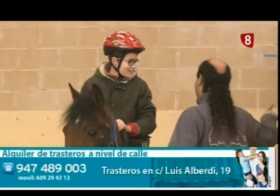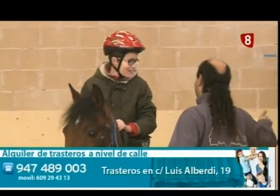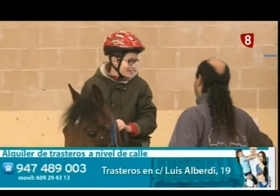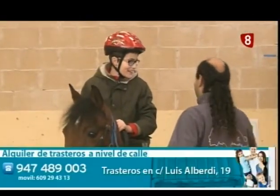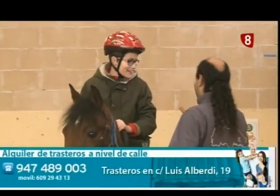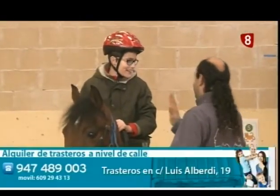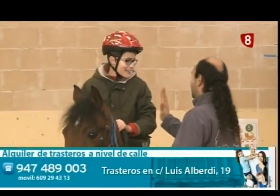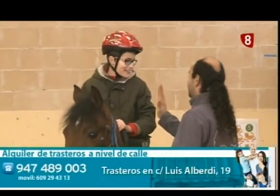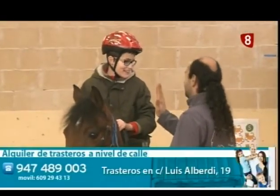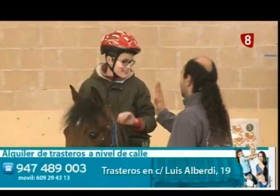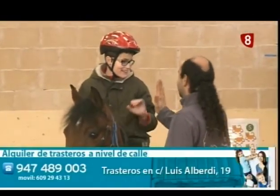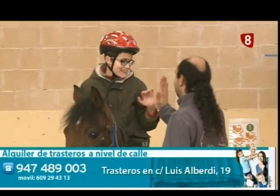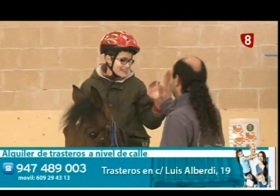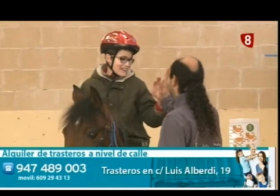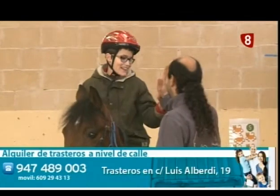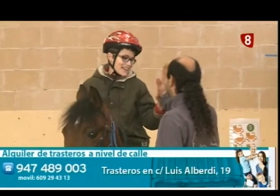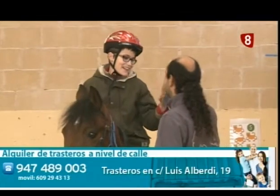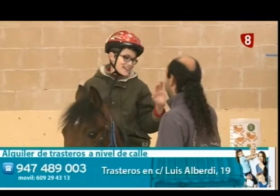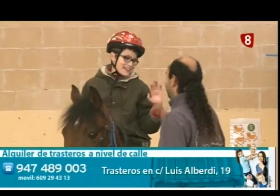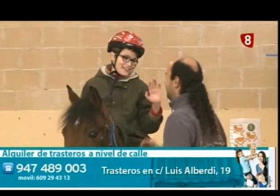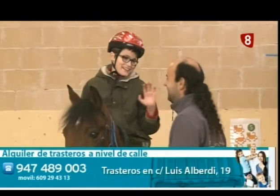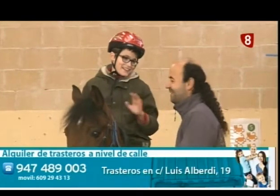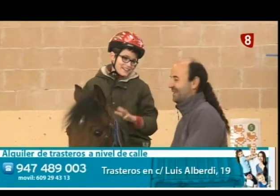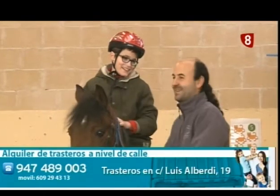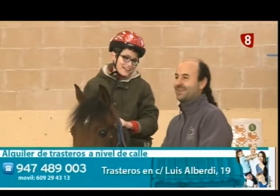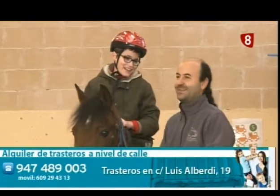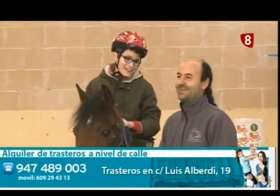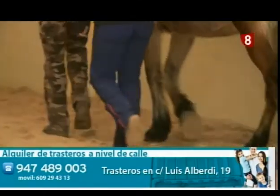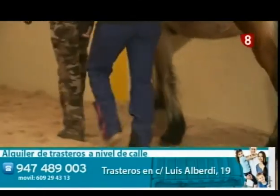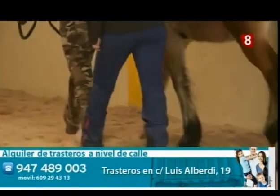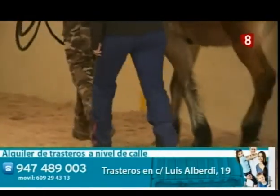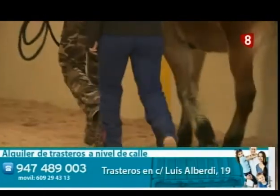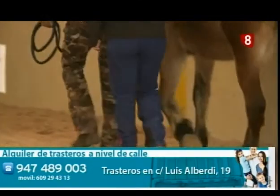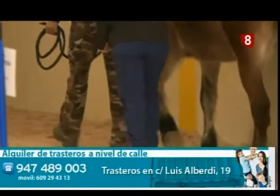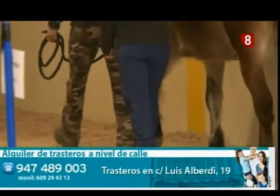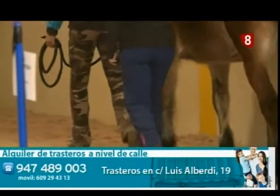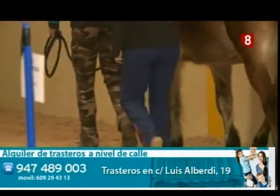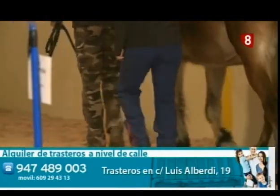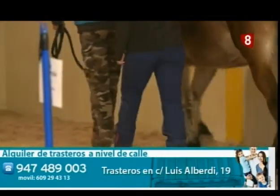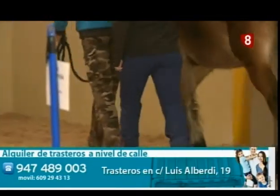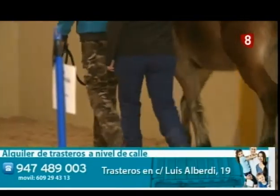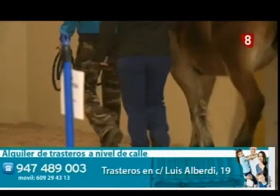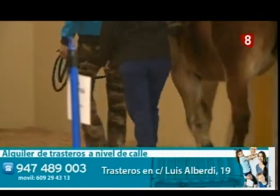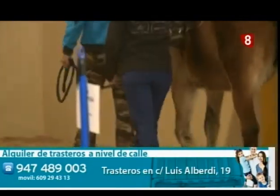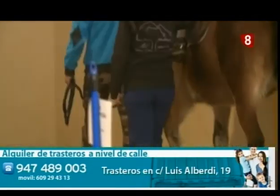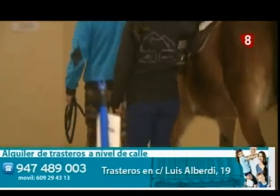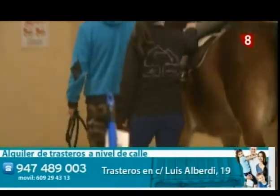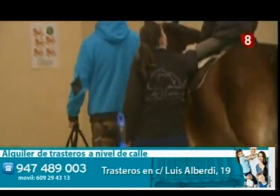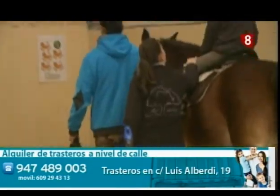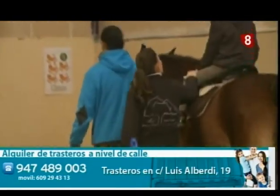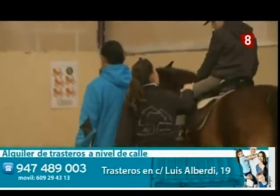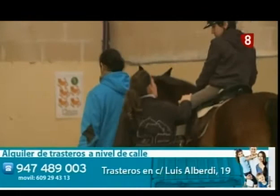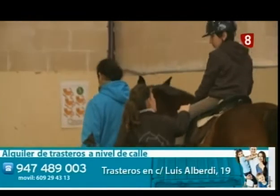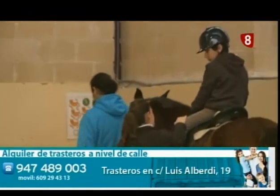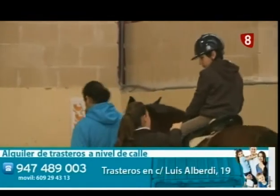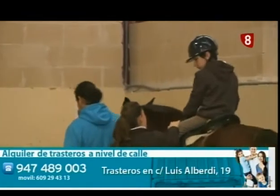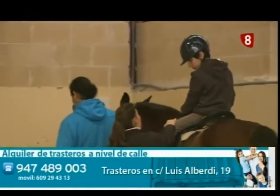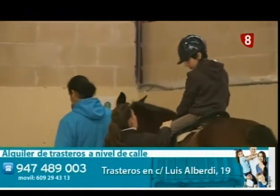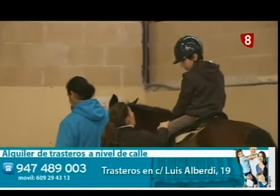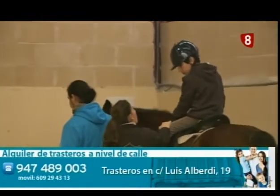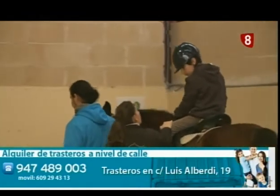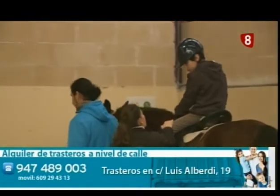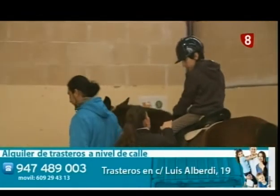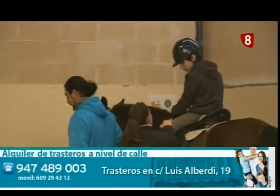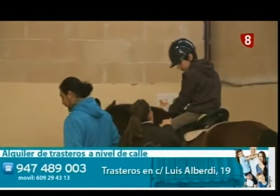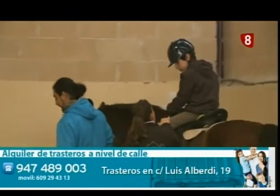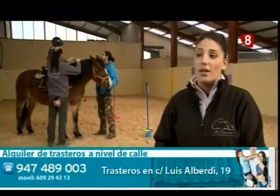enfermedad mitocondrial que afecta especialmente a las capacidades psicomotrices. El caso de Adrián es aún más complicado. En el caso de Javier y